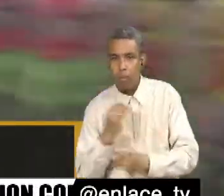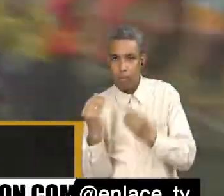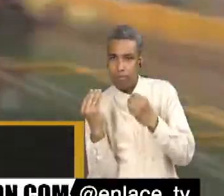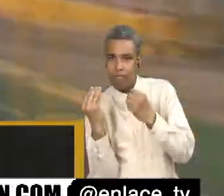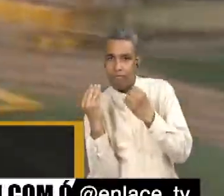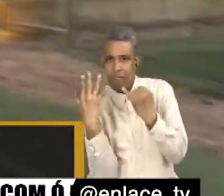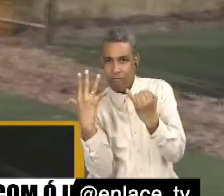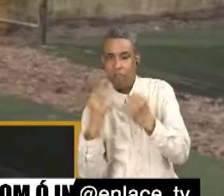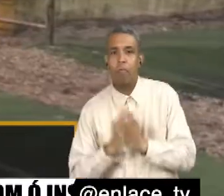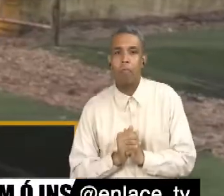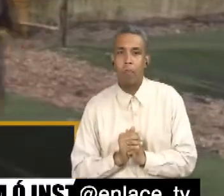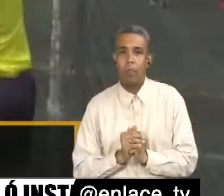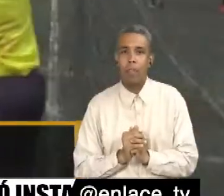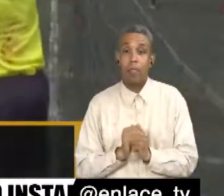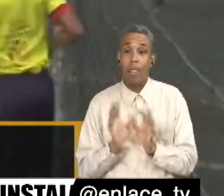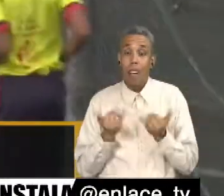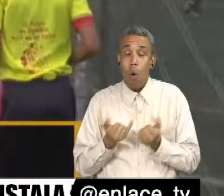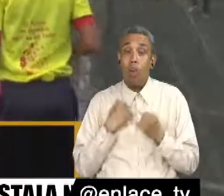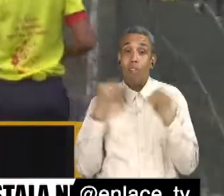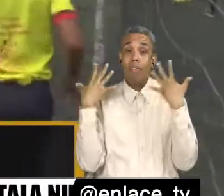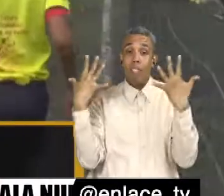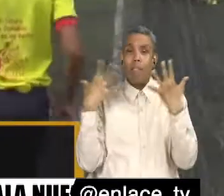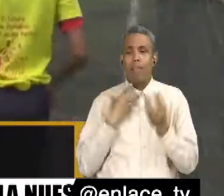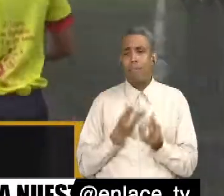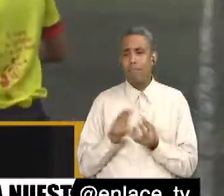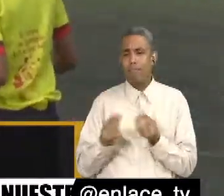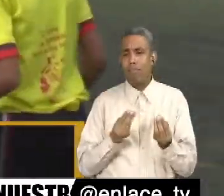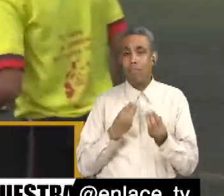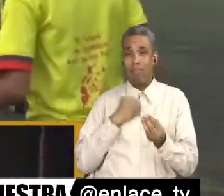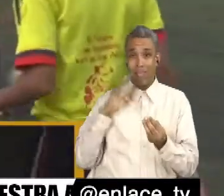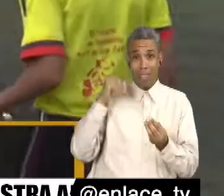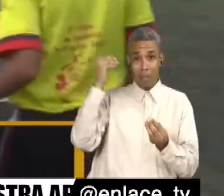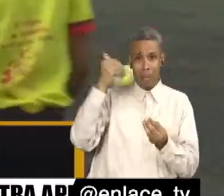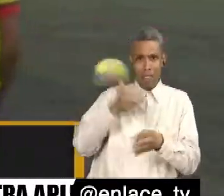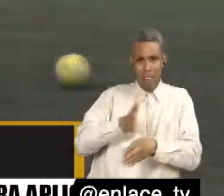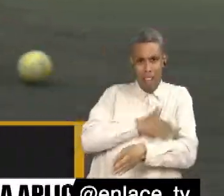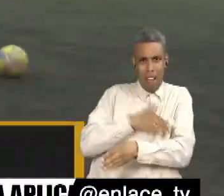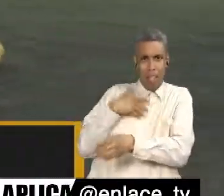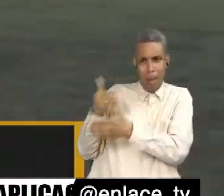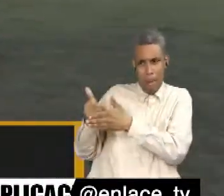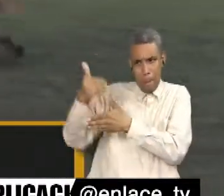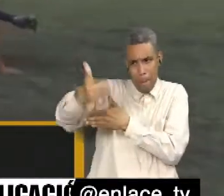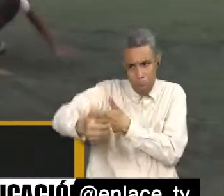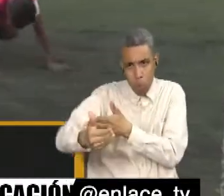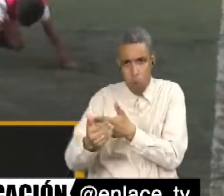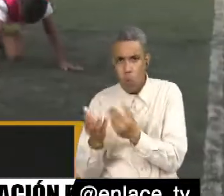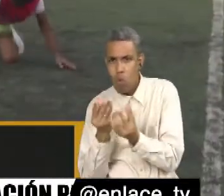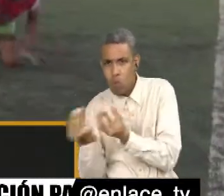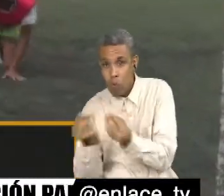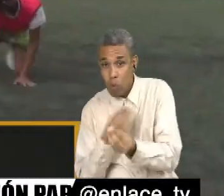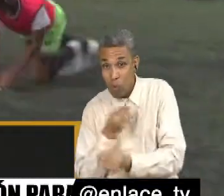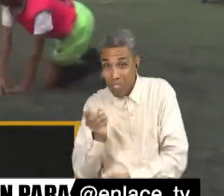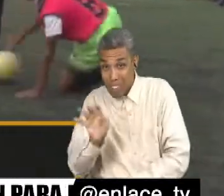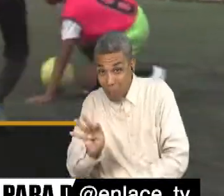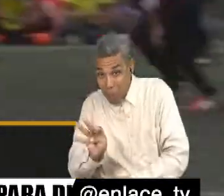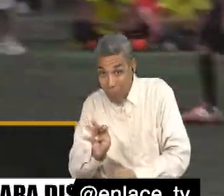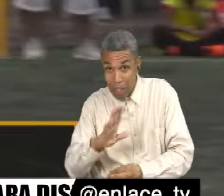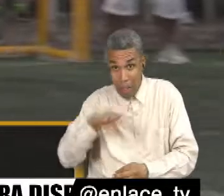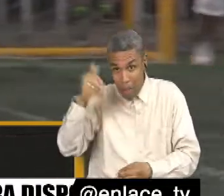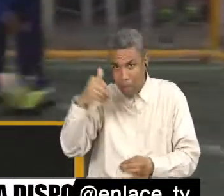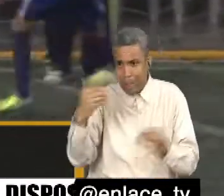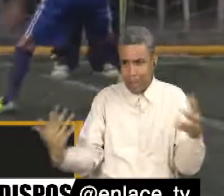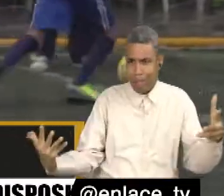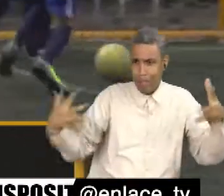al torneo central 10 equipos, los cuales se unirán a los 14 que ya habían logrado su cupo al torneo de fútbol infantil más importante